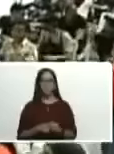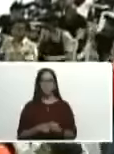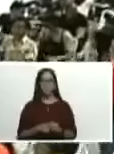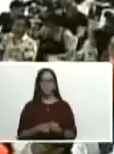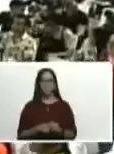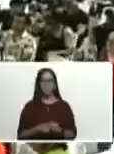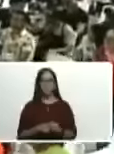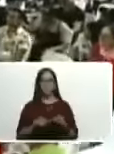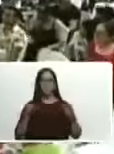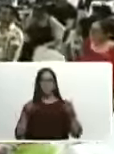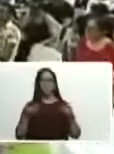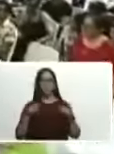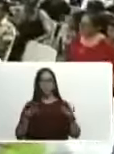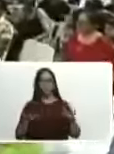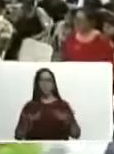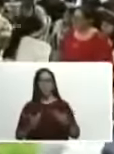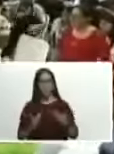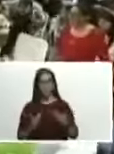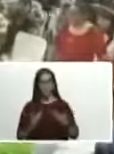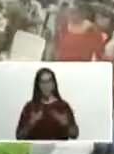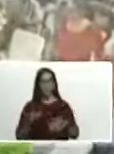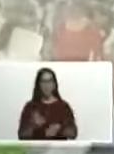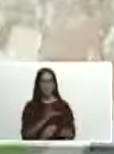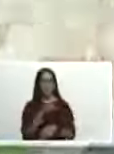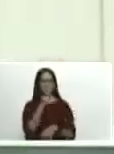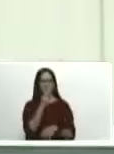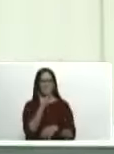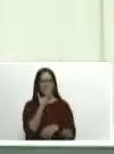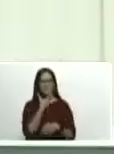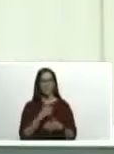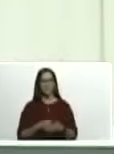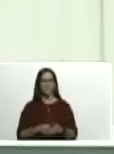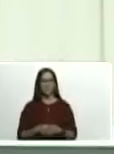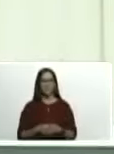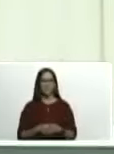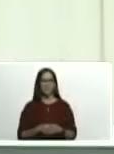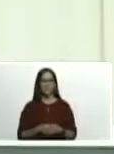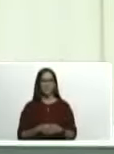Hoy me llegó una gaita bellísima.